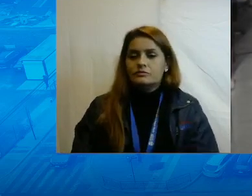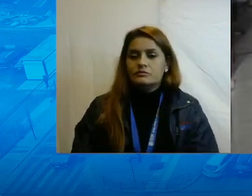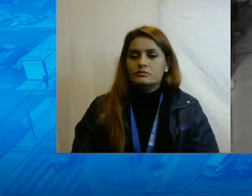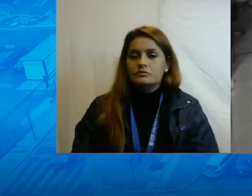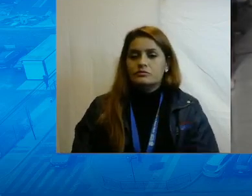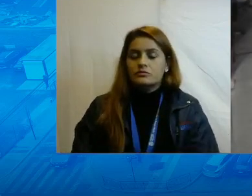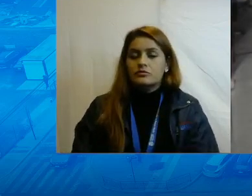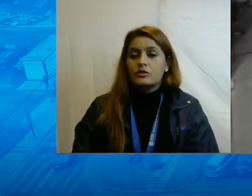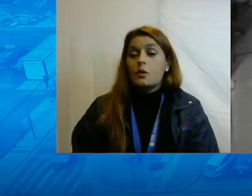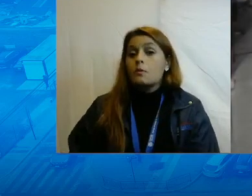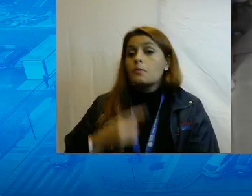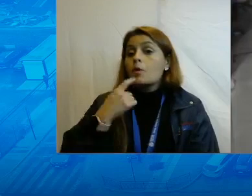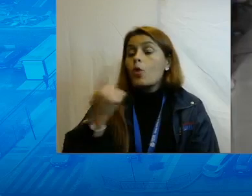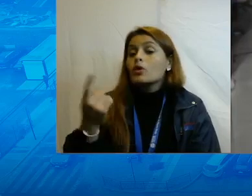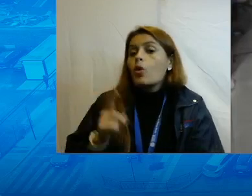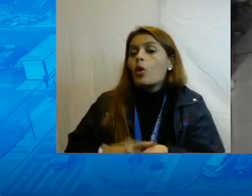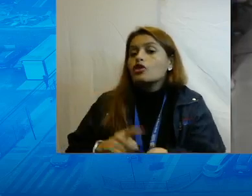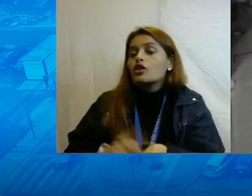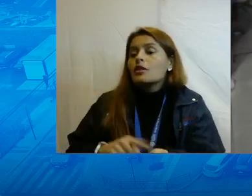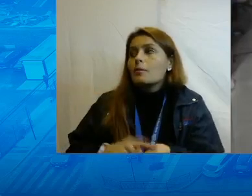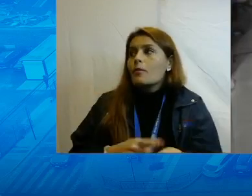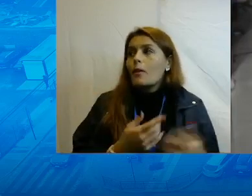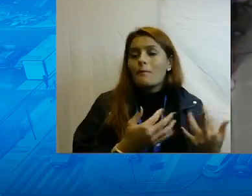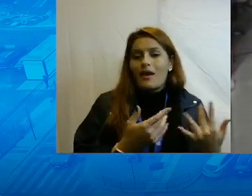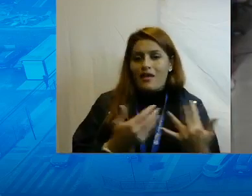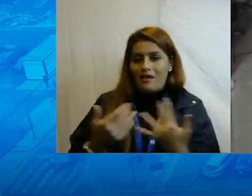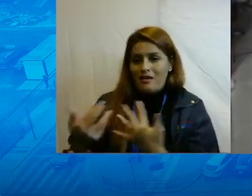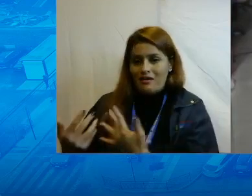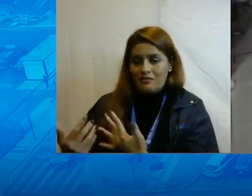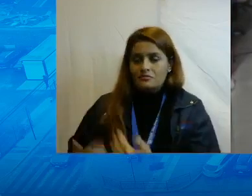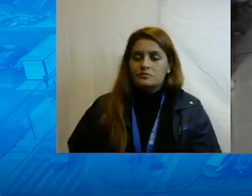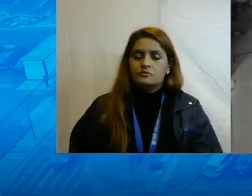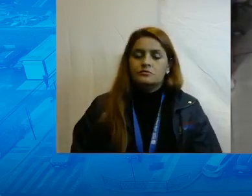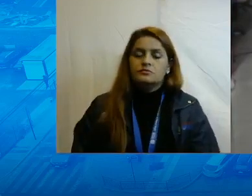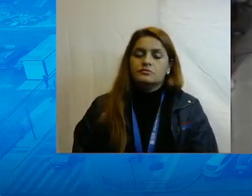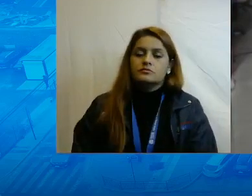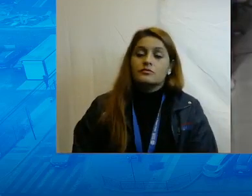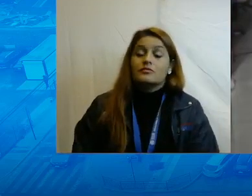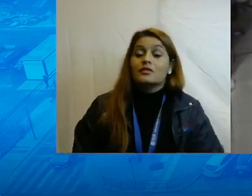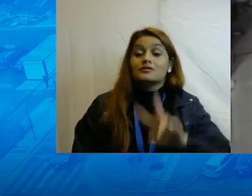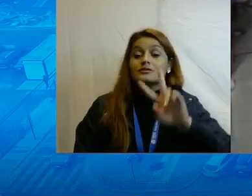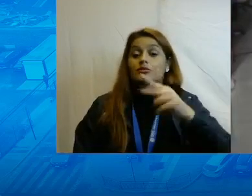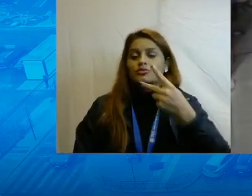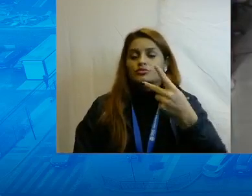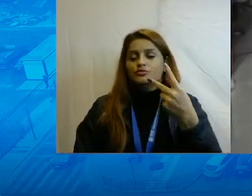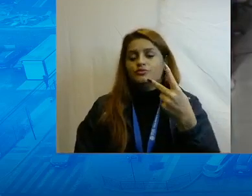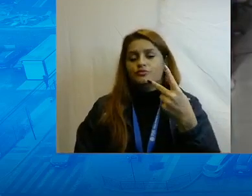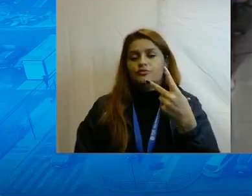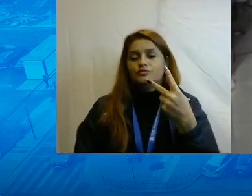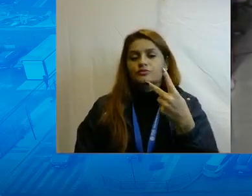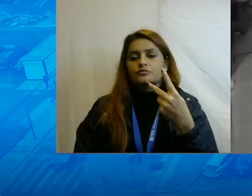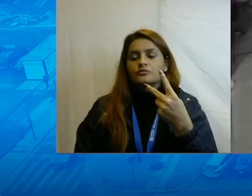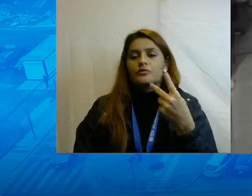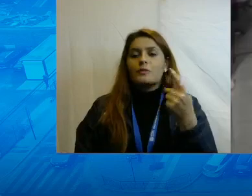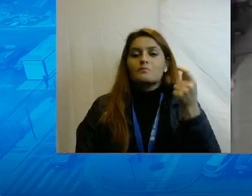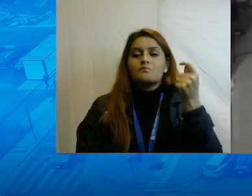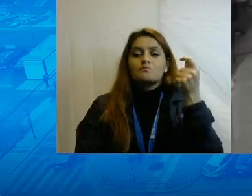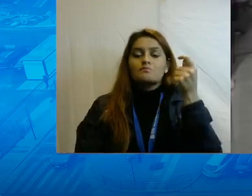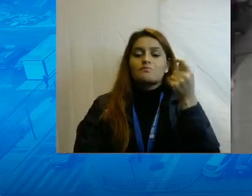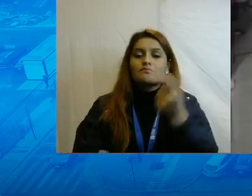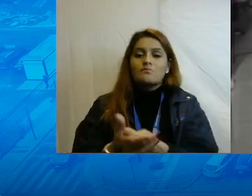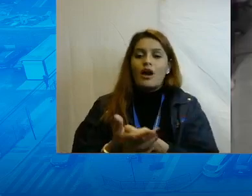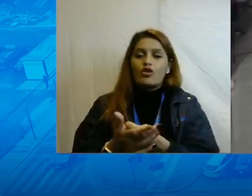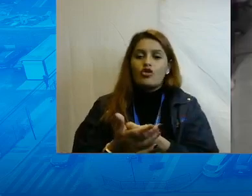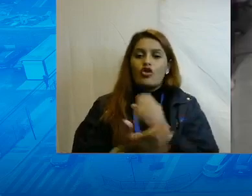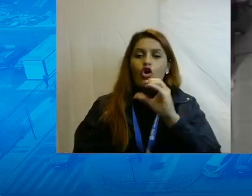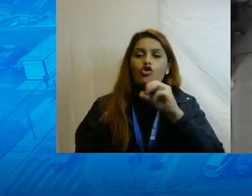están consultando cuánto tiempo más va a poder llevar este trámite. En segundo punto, alcaldesa, el pago de la cuenta del comodato